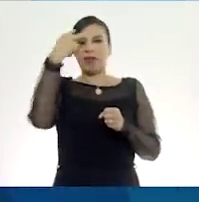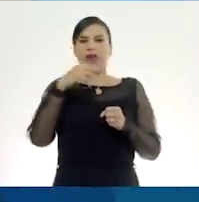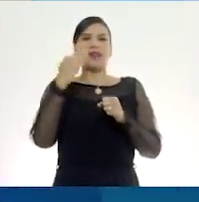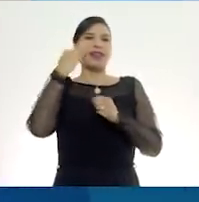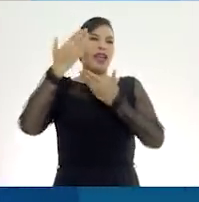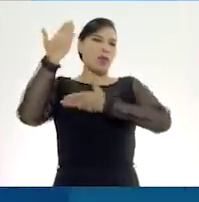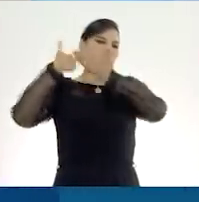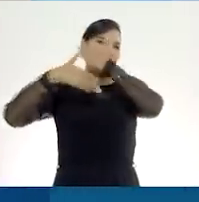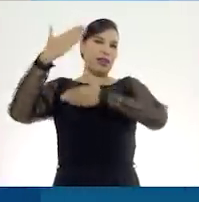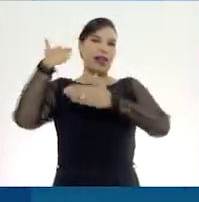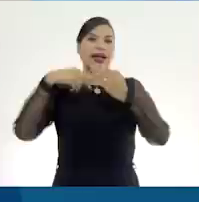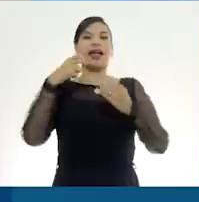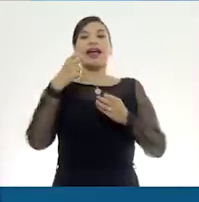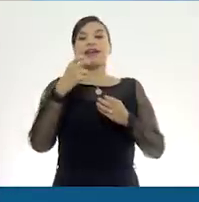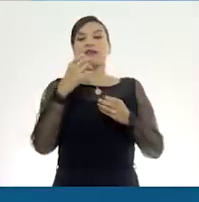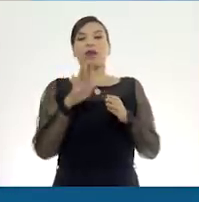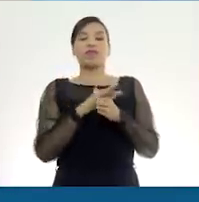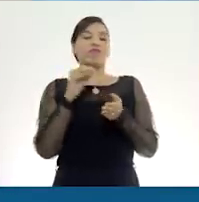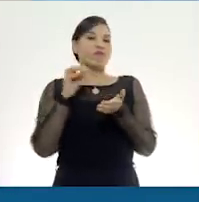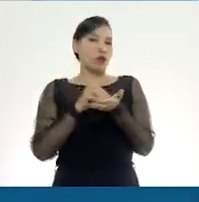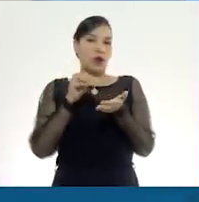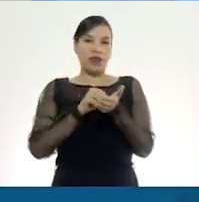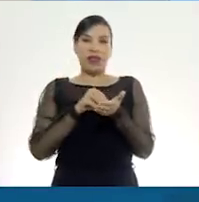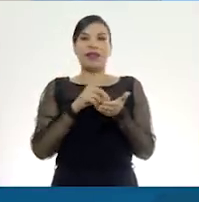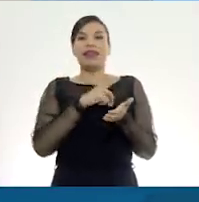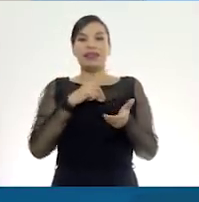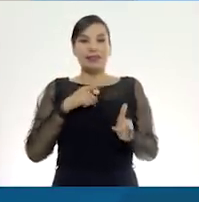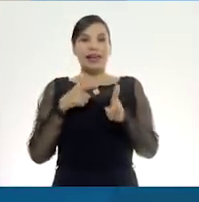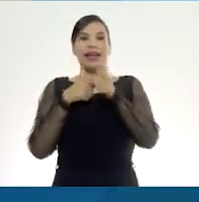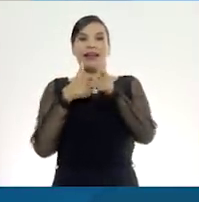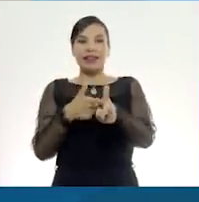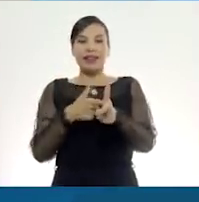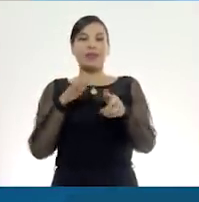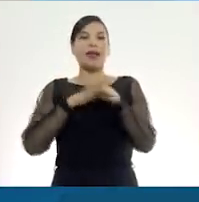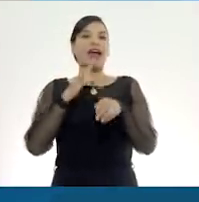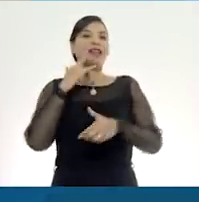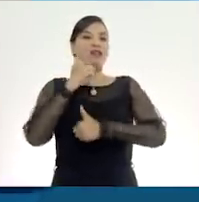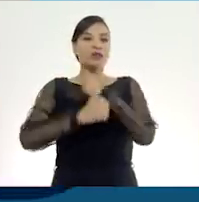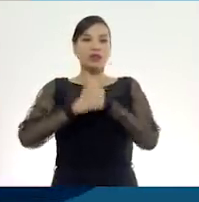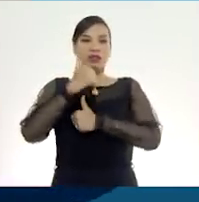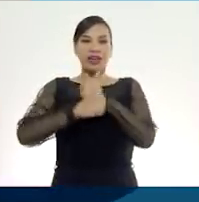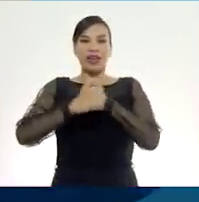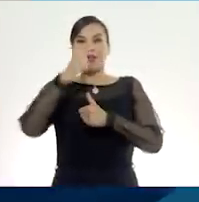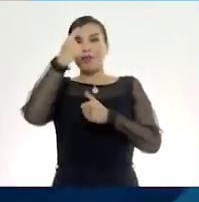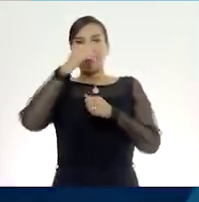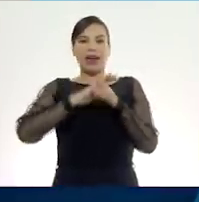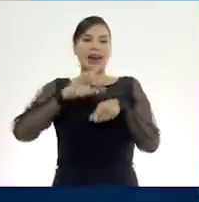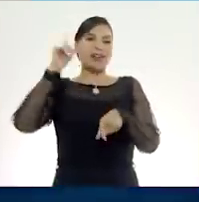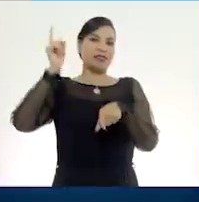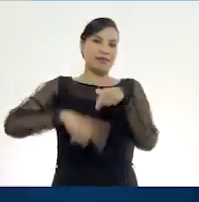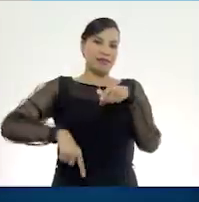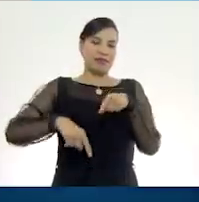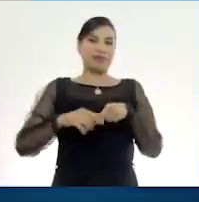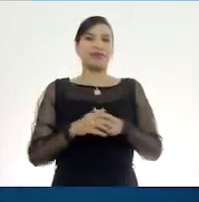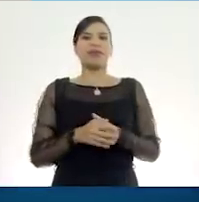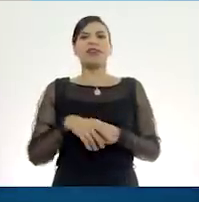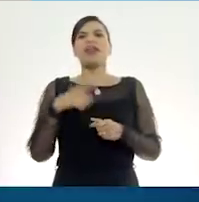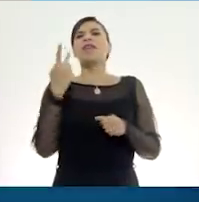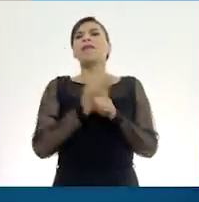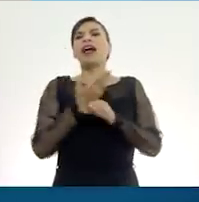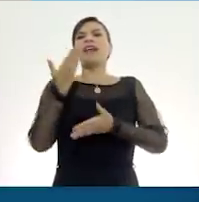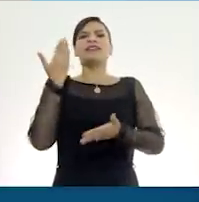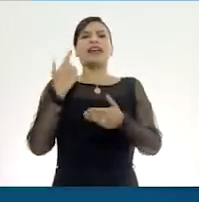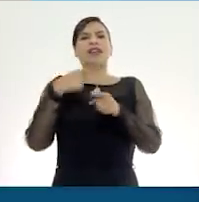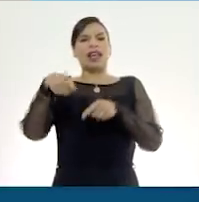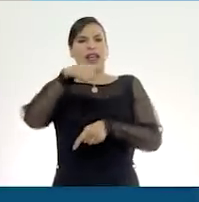tiempo atrás. Es algo con lo que todavía tenemos que seguir luchando para enfrentarlo y acabarlo. Por otro lado, ¿qué pasaba en